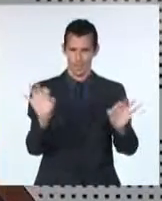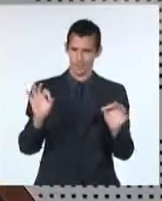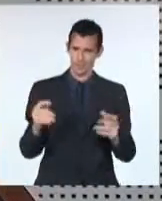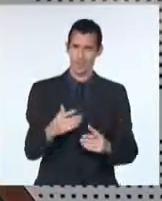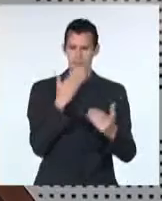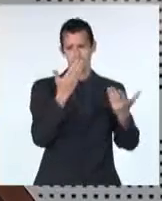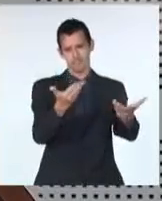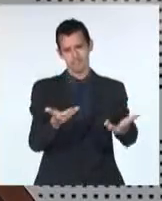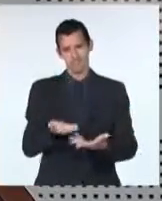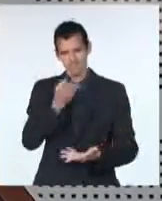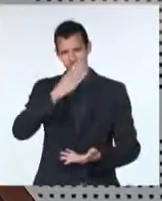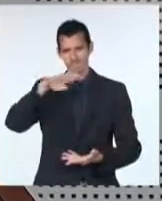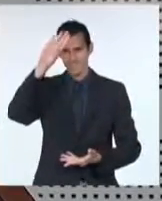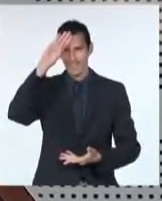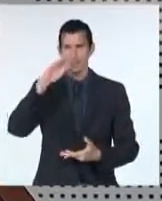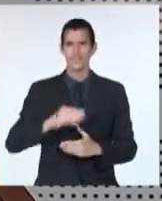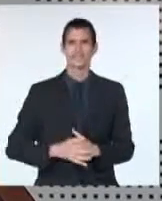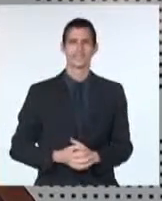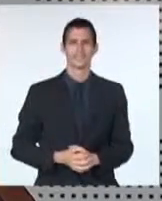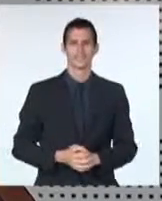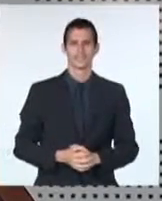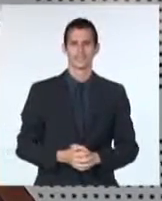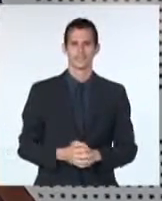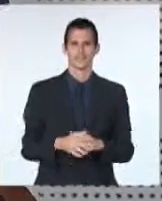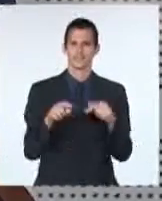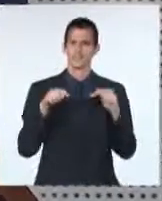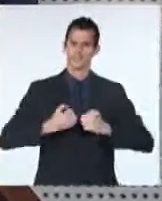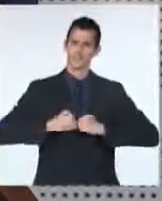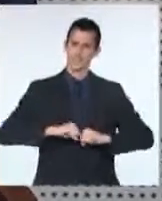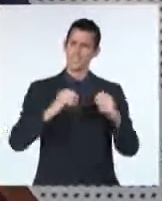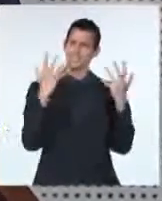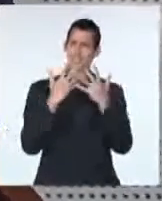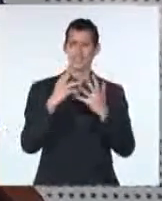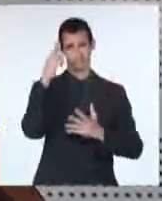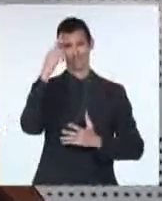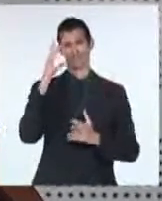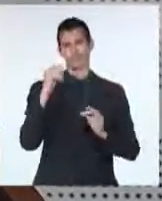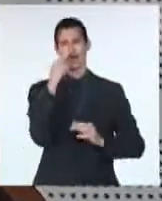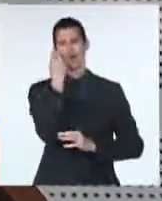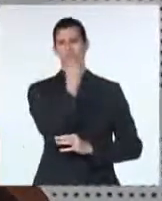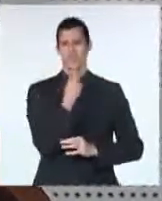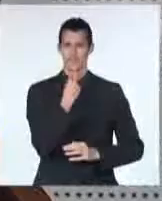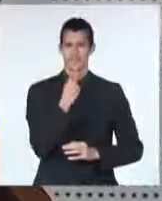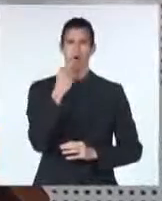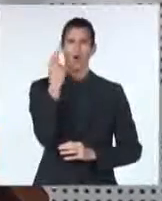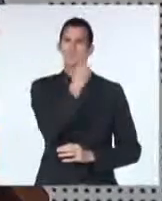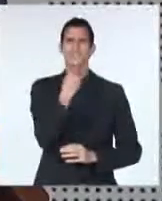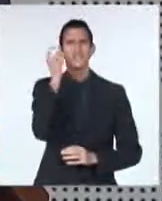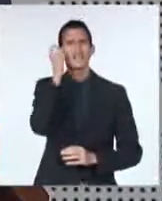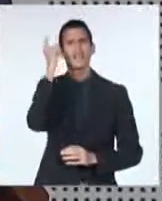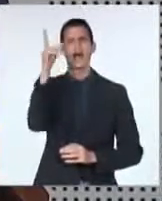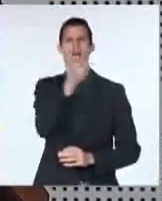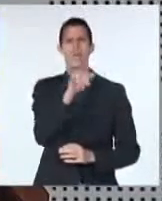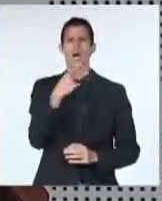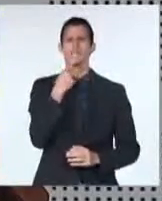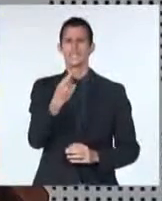Cuba, la tierra de José Martí, a quien debemos la hermosa idea de que patria es